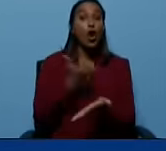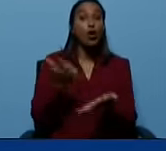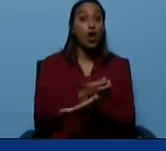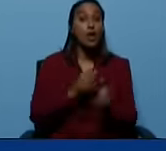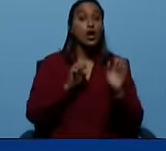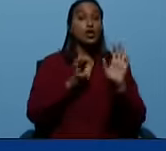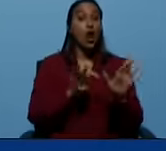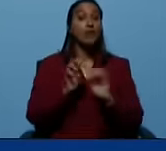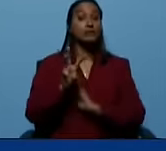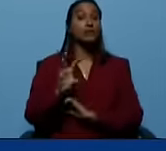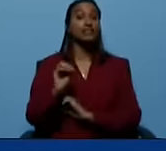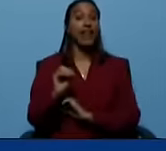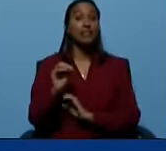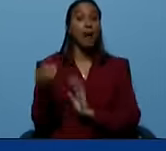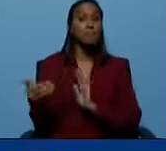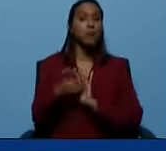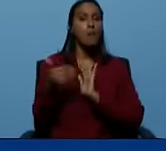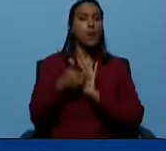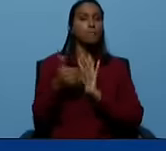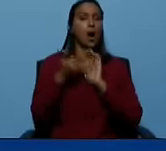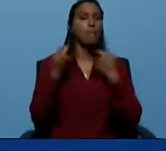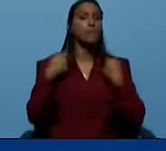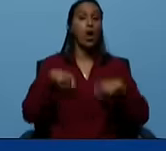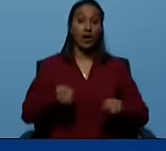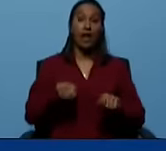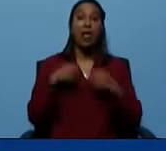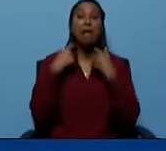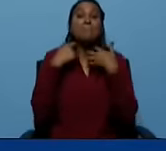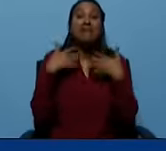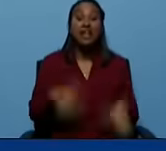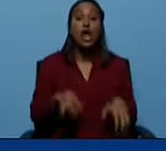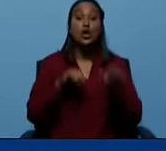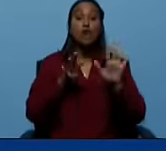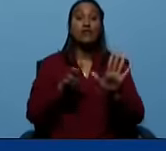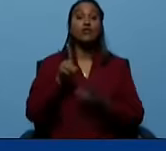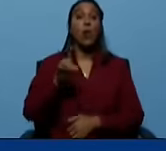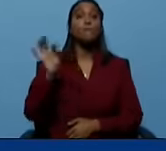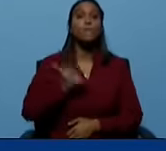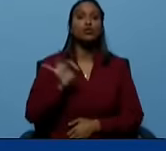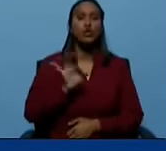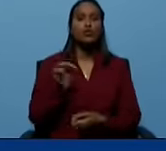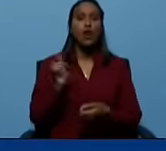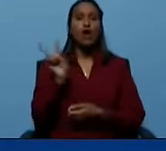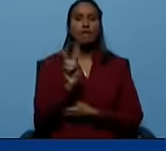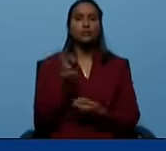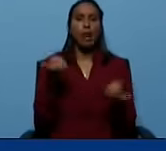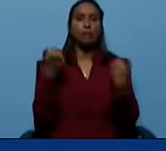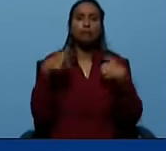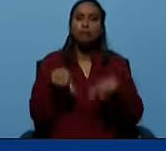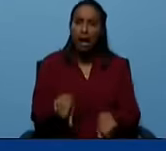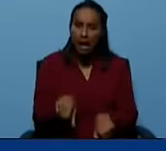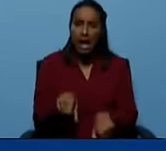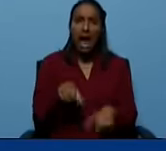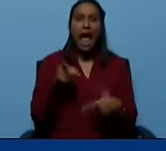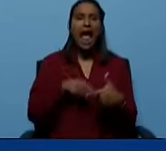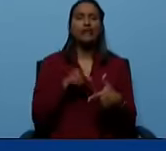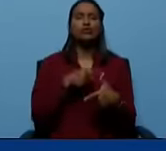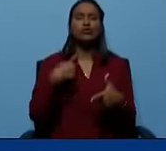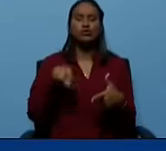sanciones, habiendo perdido el 99% de sus ingresos, con heridas sociales tan profundas,